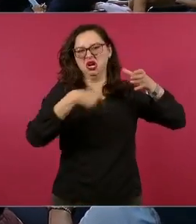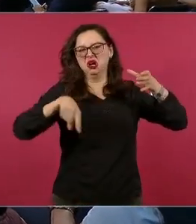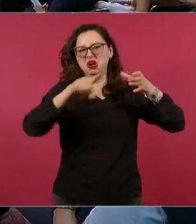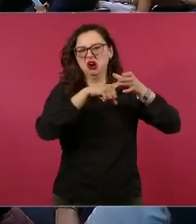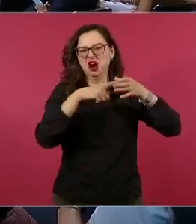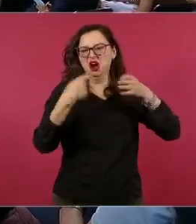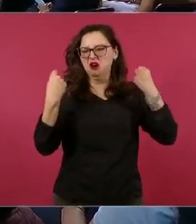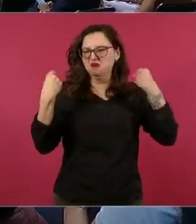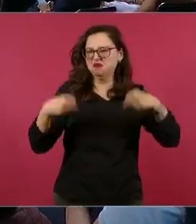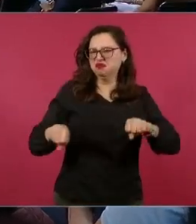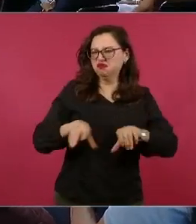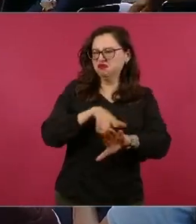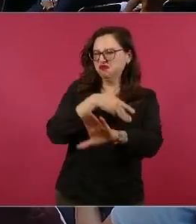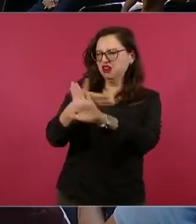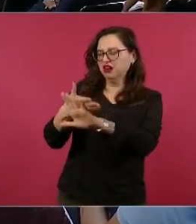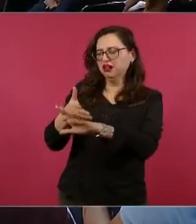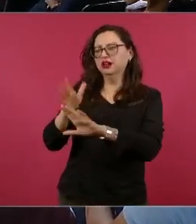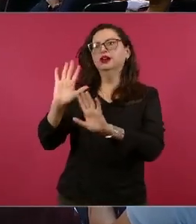Pero no es así.